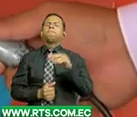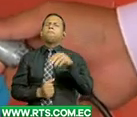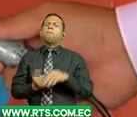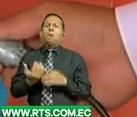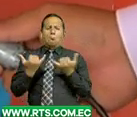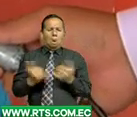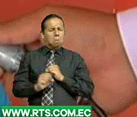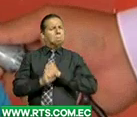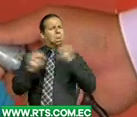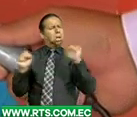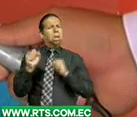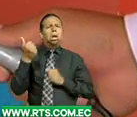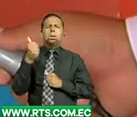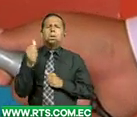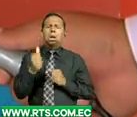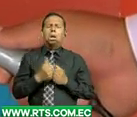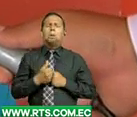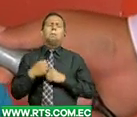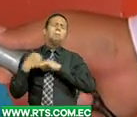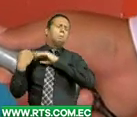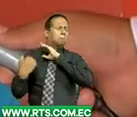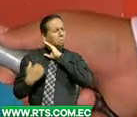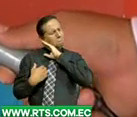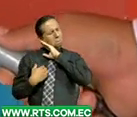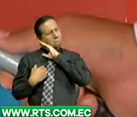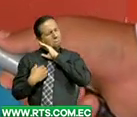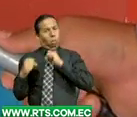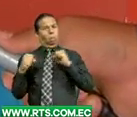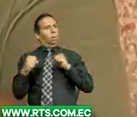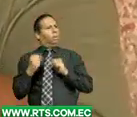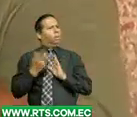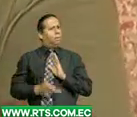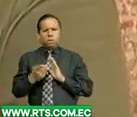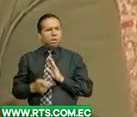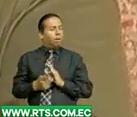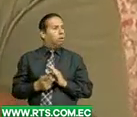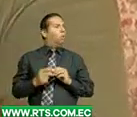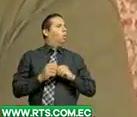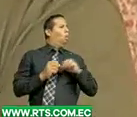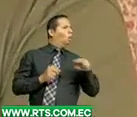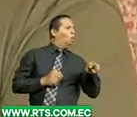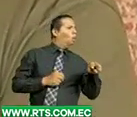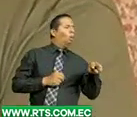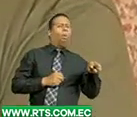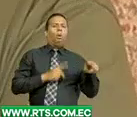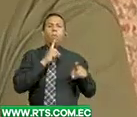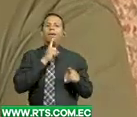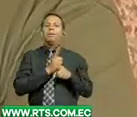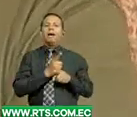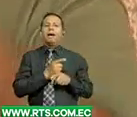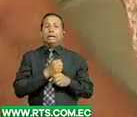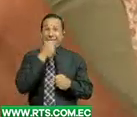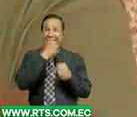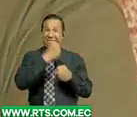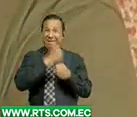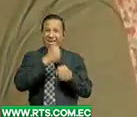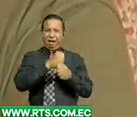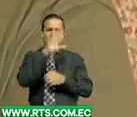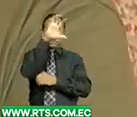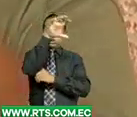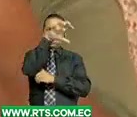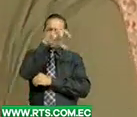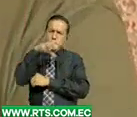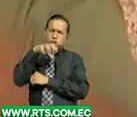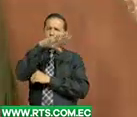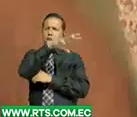darme un masaje. Ahí es que siento el remesón, pensaba que era temblor. La maquinaria que trabaja es pesada. Y el trabajo